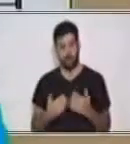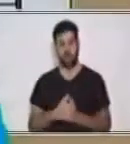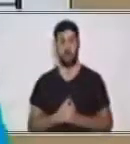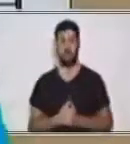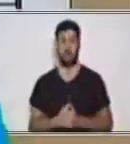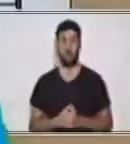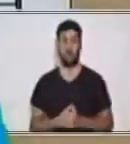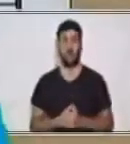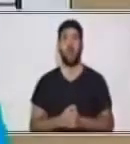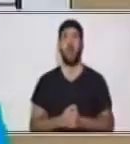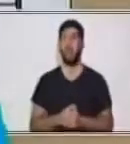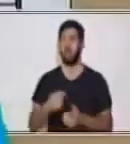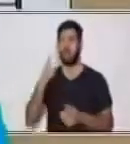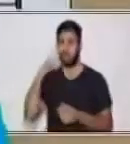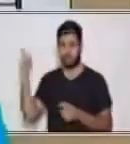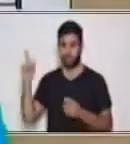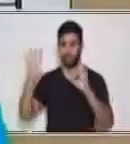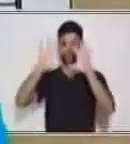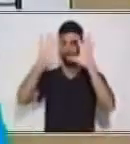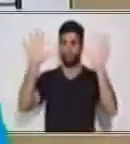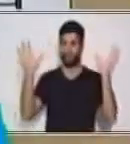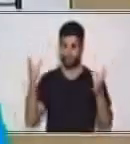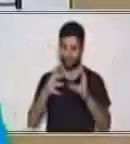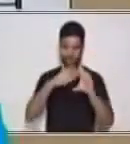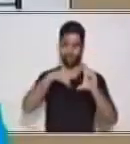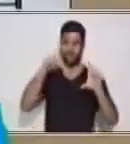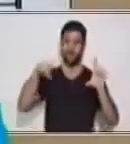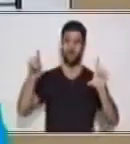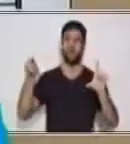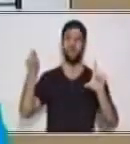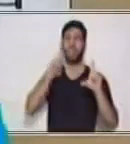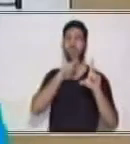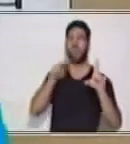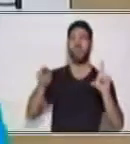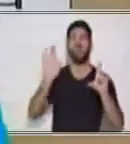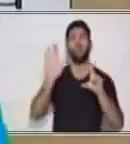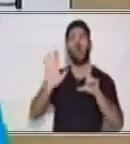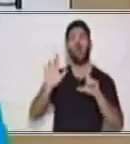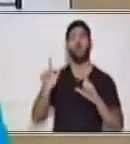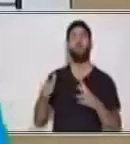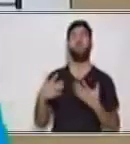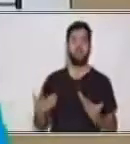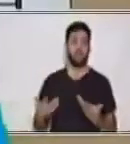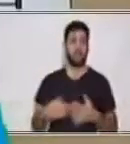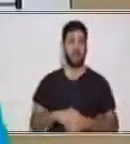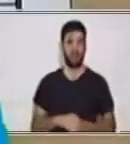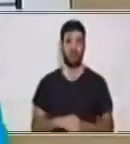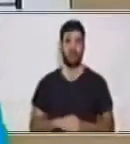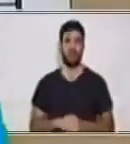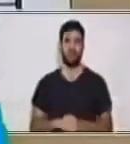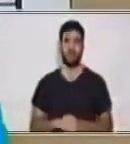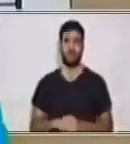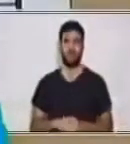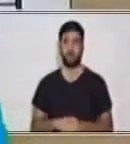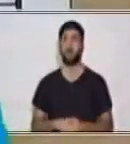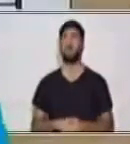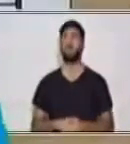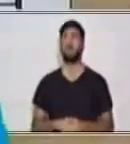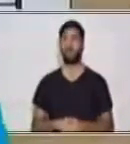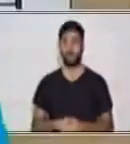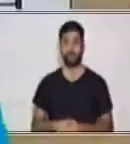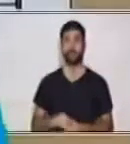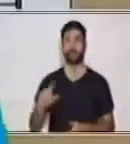gráfica? Al conjunto que vemos acá representado. A ver. Muy bien.